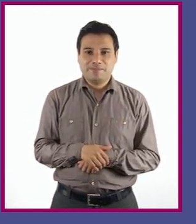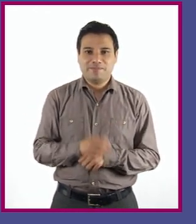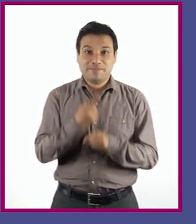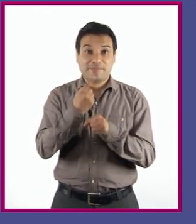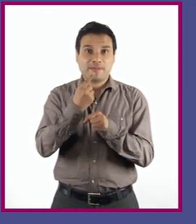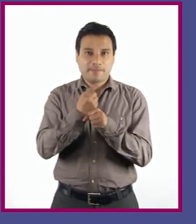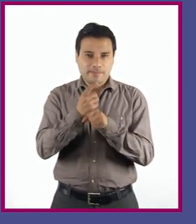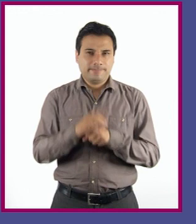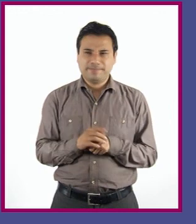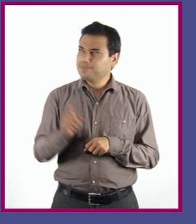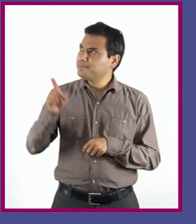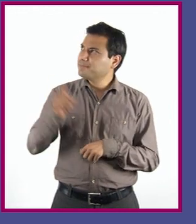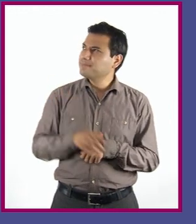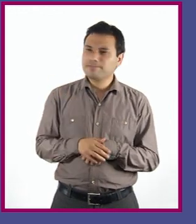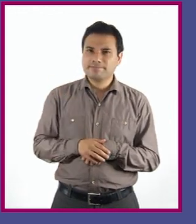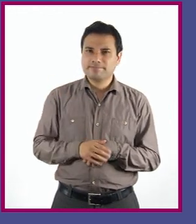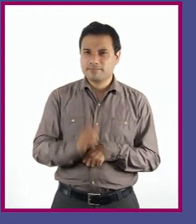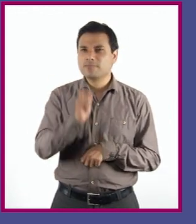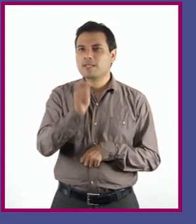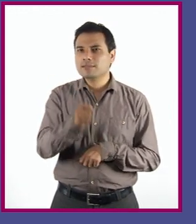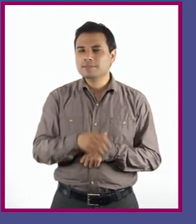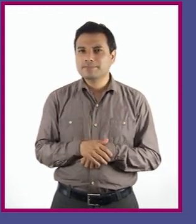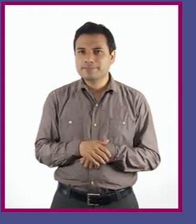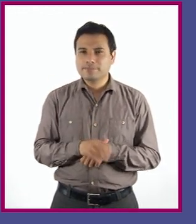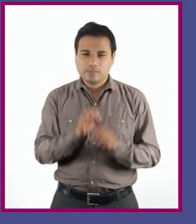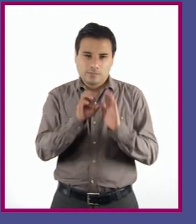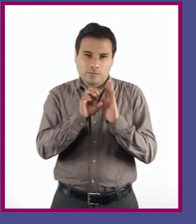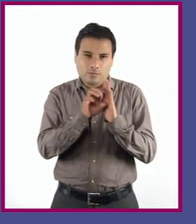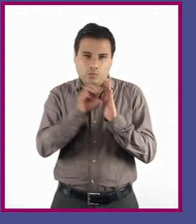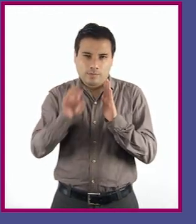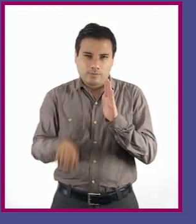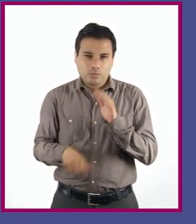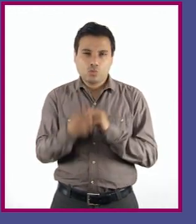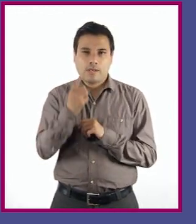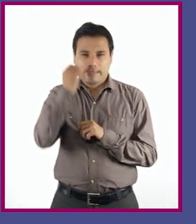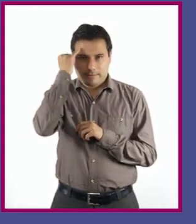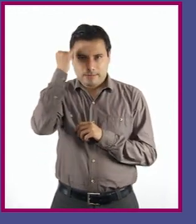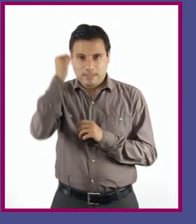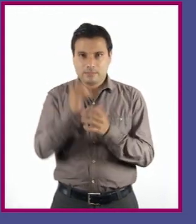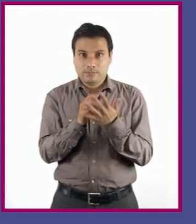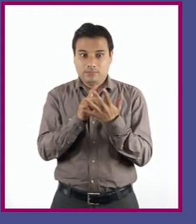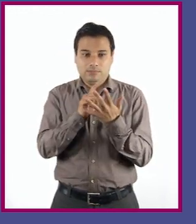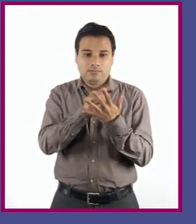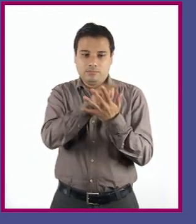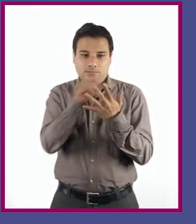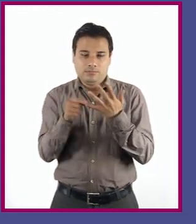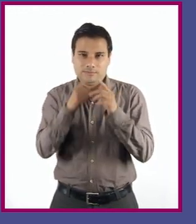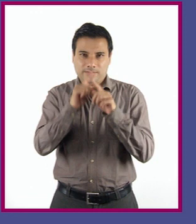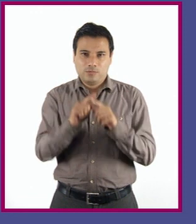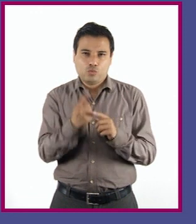anterior, denota la exaltación de una idea respecto a las demás debido a su importancia,